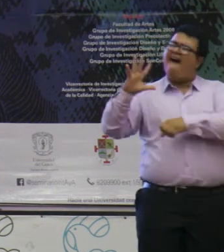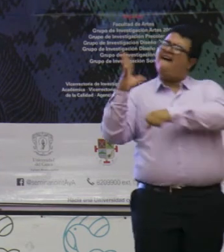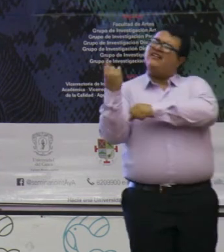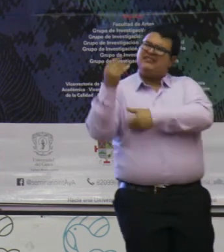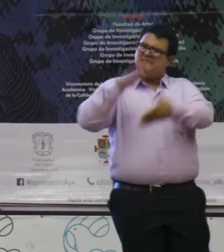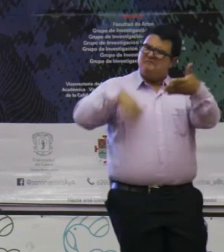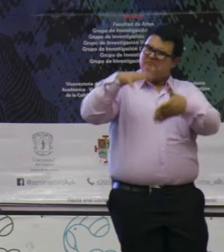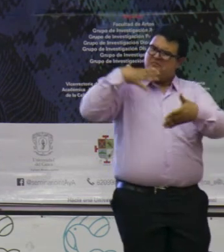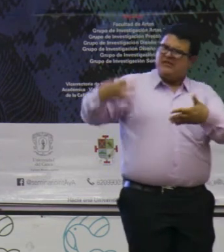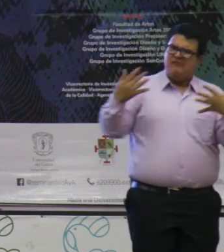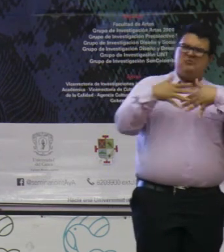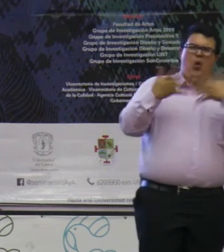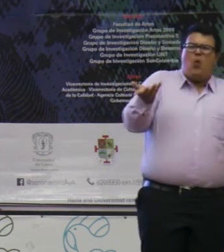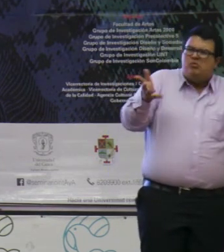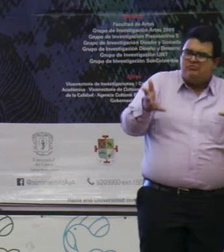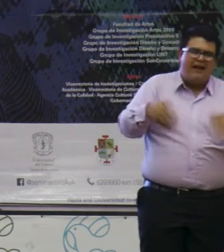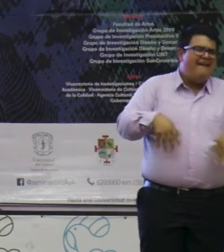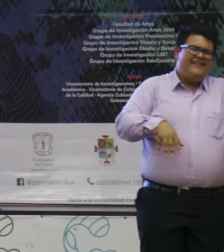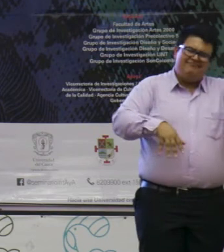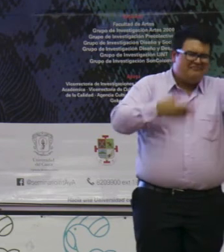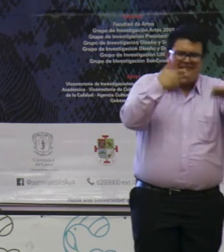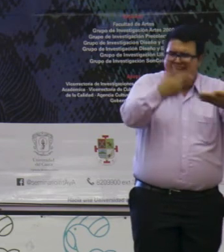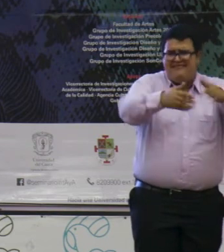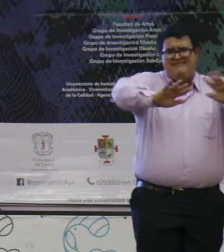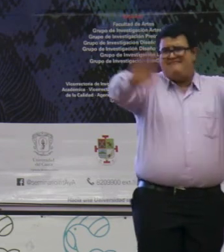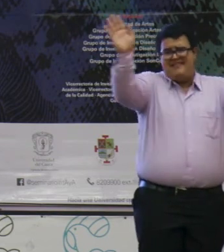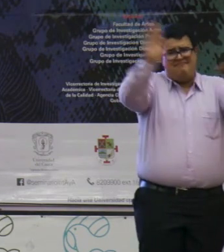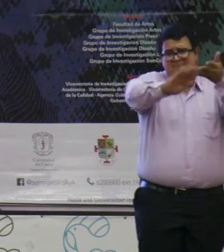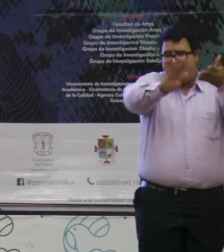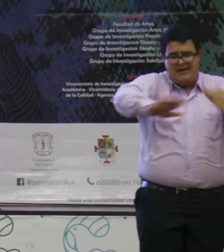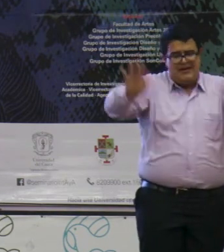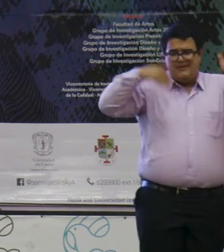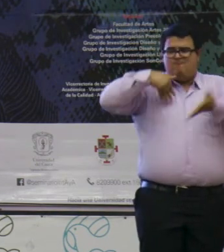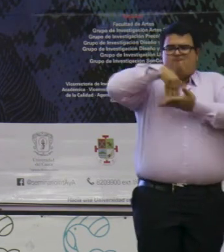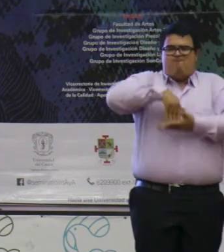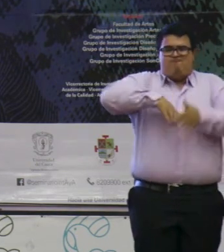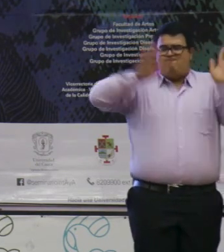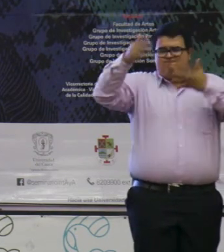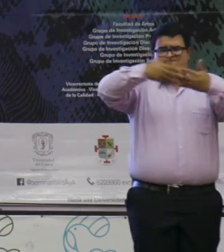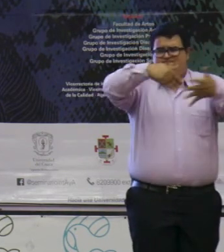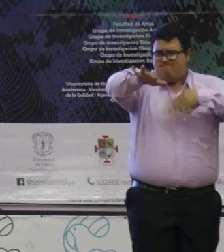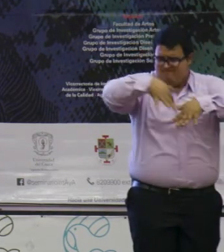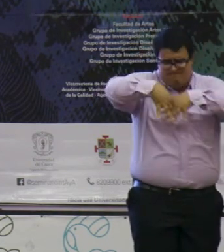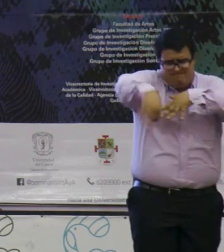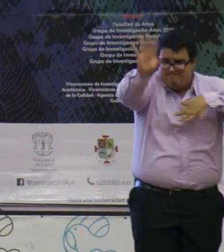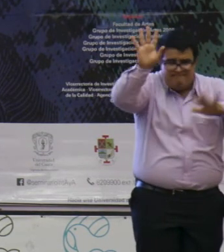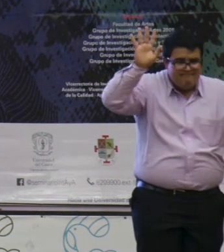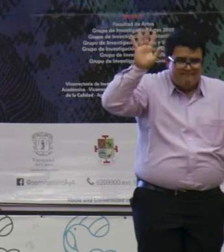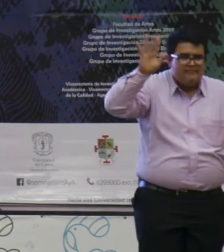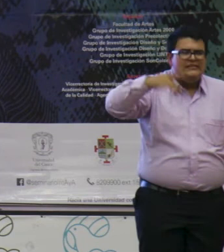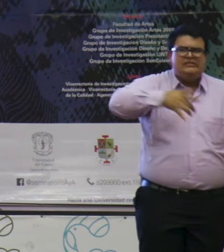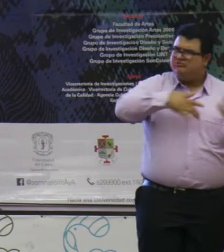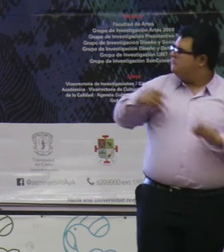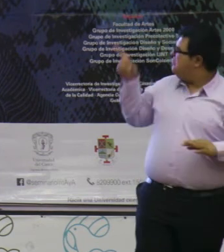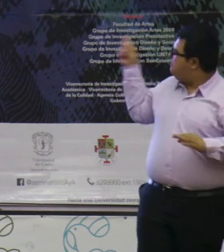no. Gracias, fin de la discusión, lo siento, radical en eso. Que estuviéramos pensando que estas gráficas ilustradas